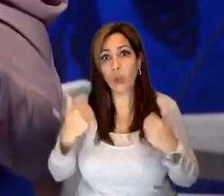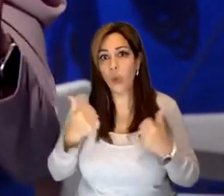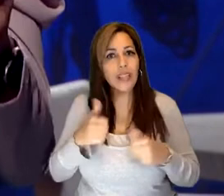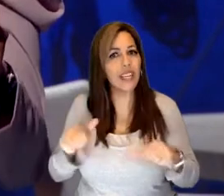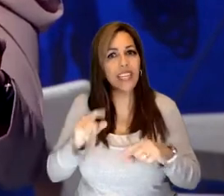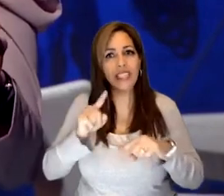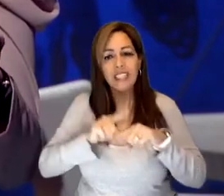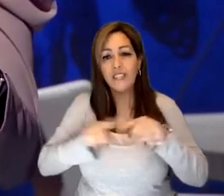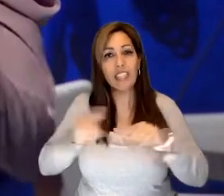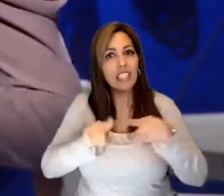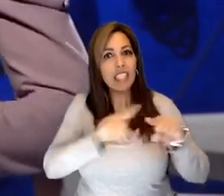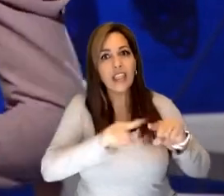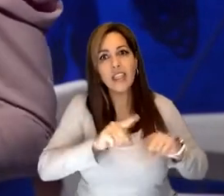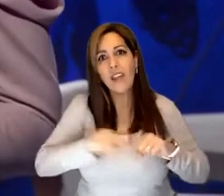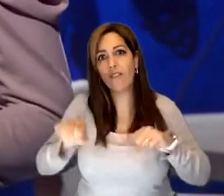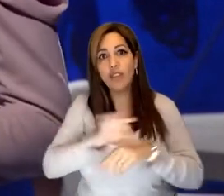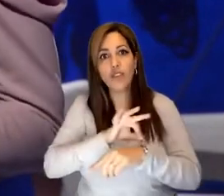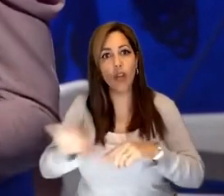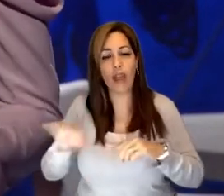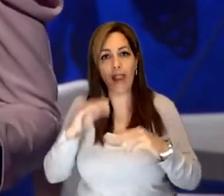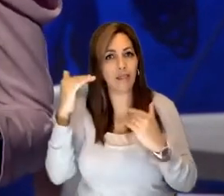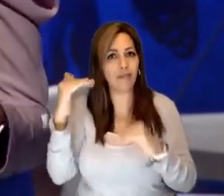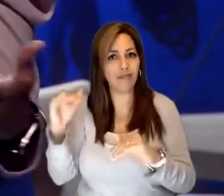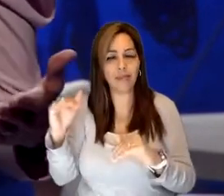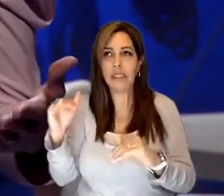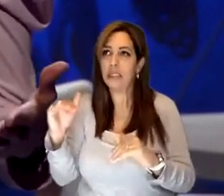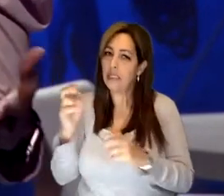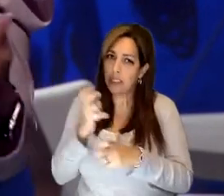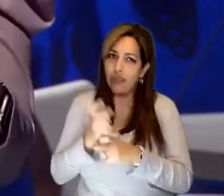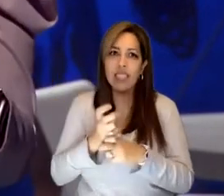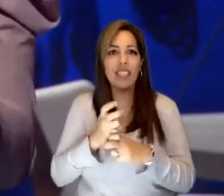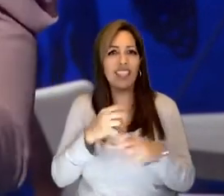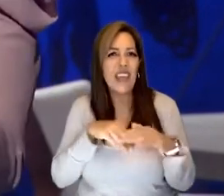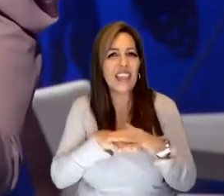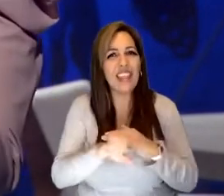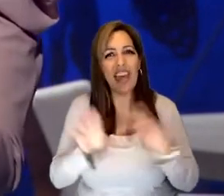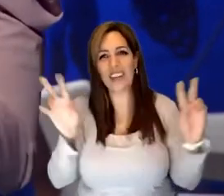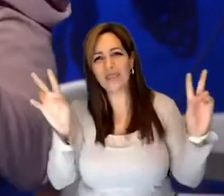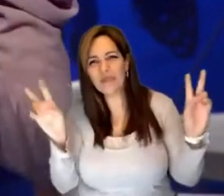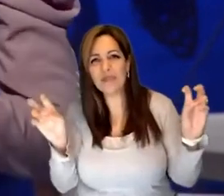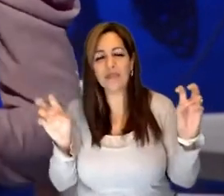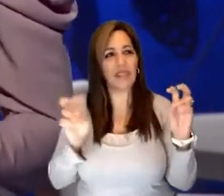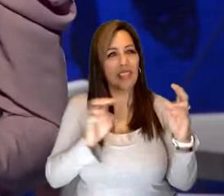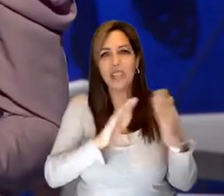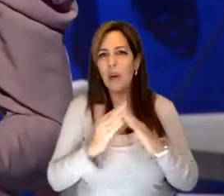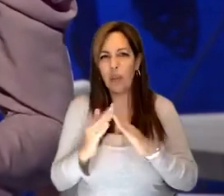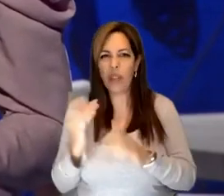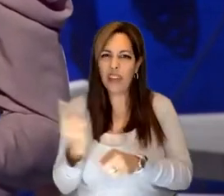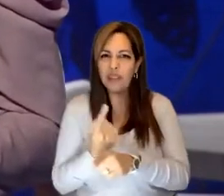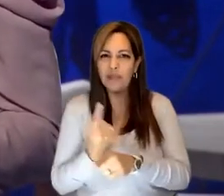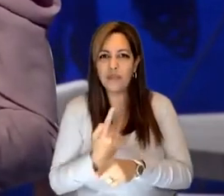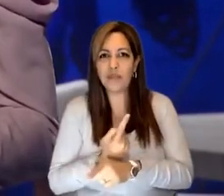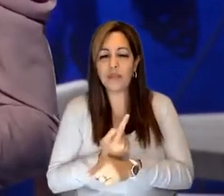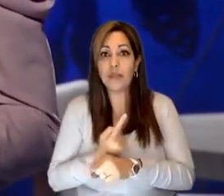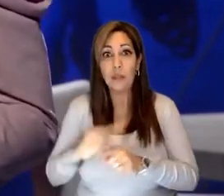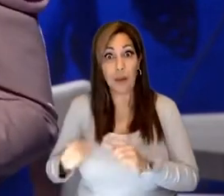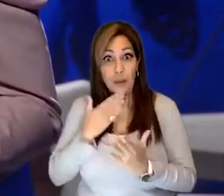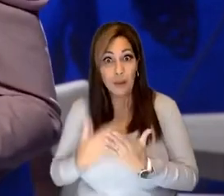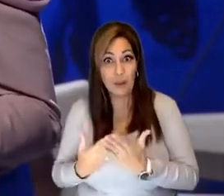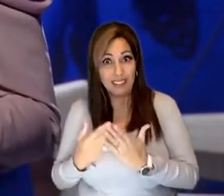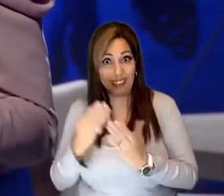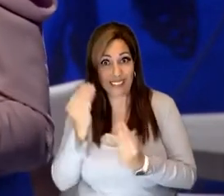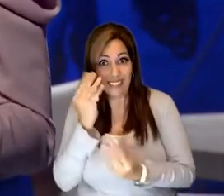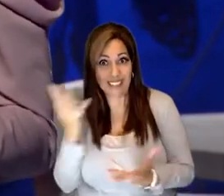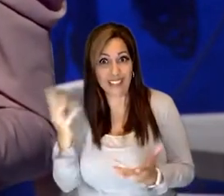funcional poderse integrar en la sociedad, ¿verdad? Eso, pues lamentablemente es una realidad, pero les tengo buenas noticias para todos los estudiantes